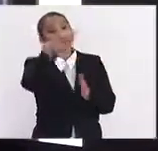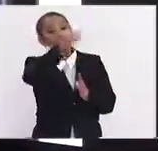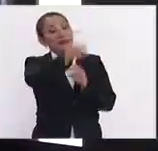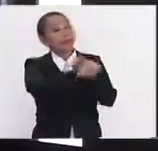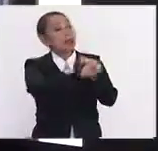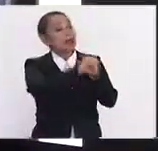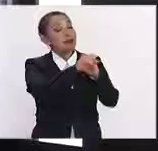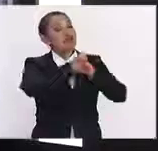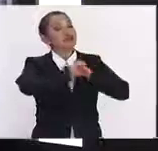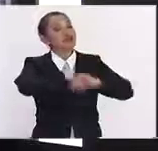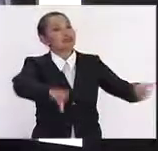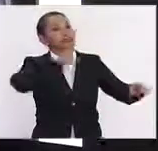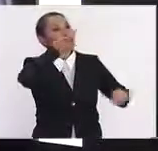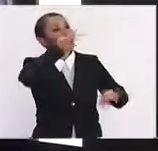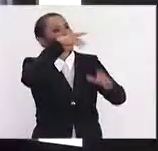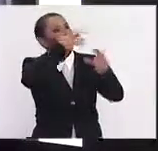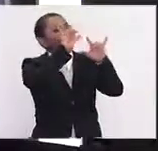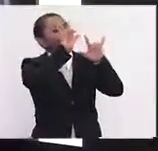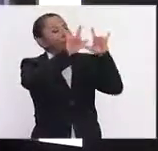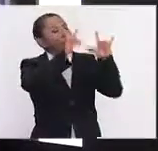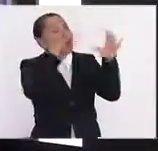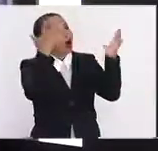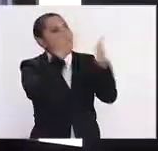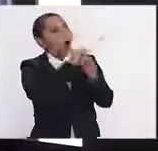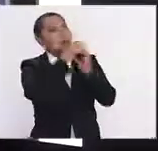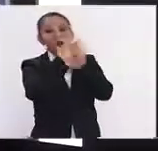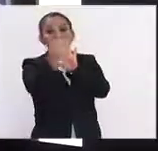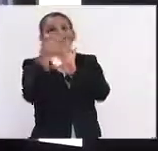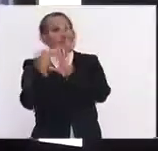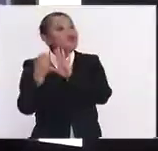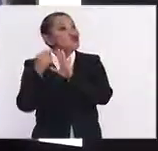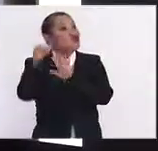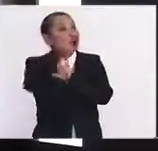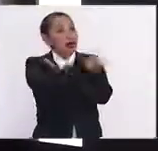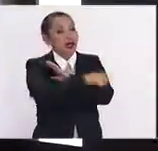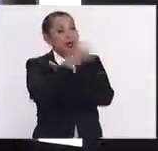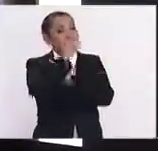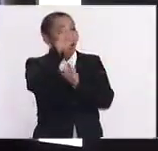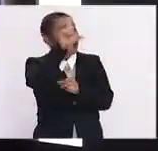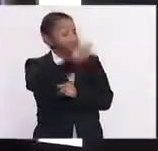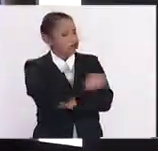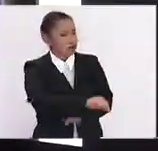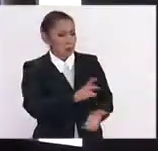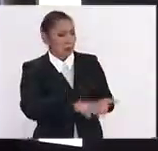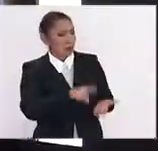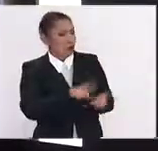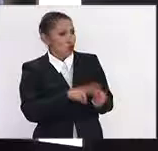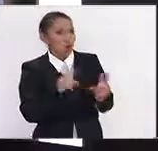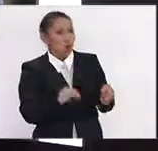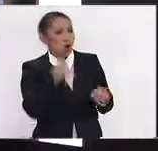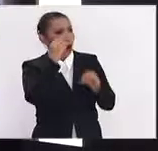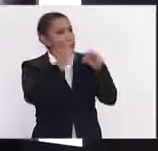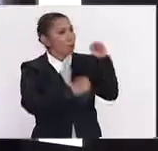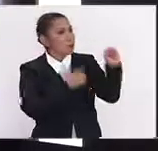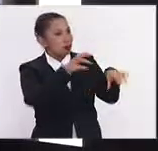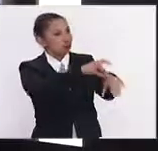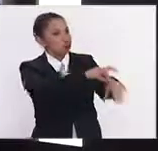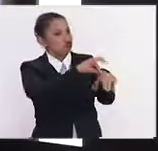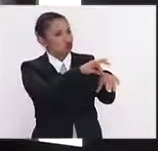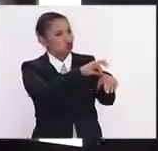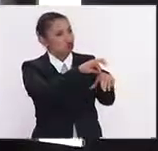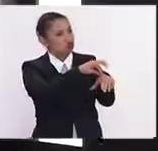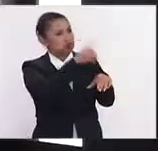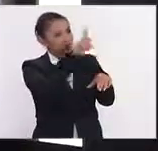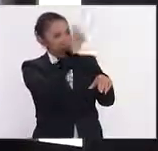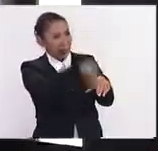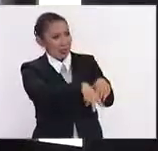redes sociales, que ven los cuadros y se hace como viral. Y no desmerita el valor que se le puede dar a tu obra viéndolo en redes sociales, ¿no?